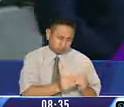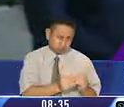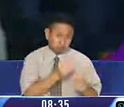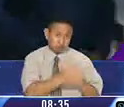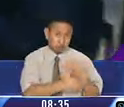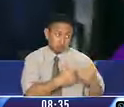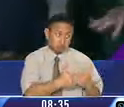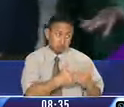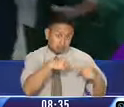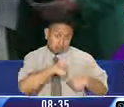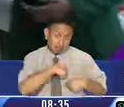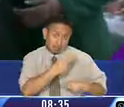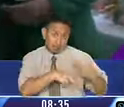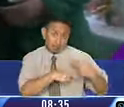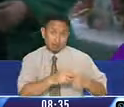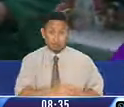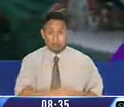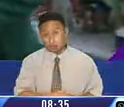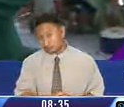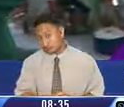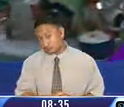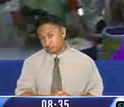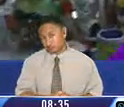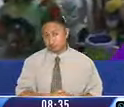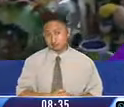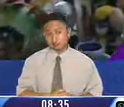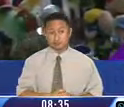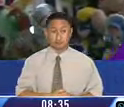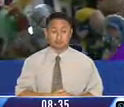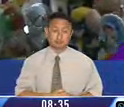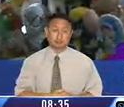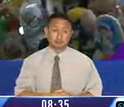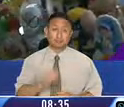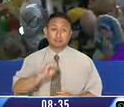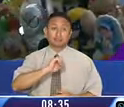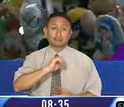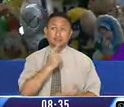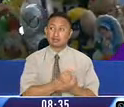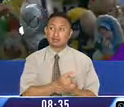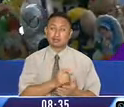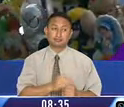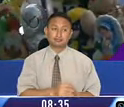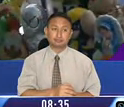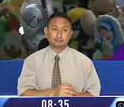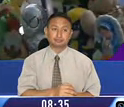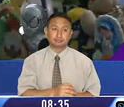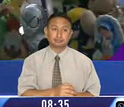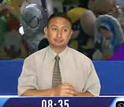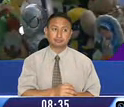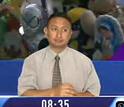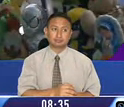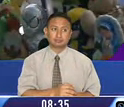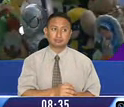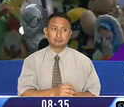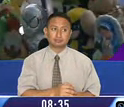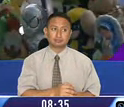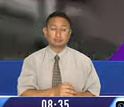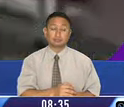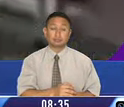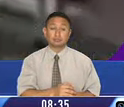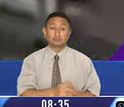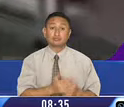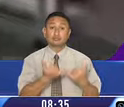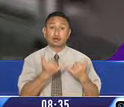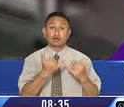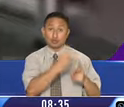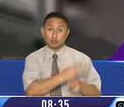para un emprendimiento. Buenos días. Sí, nosotros como talleristas estamos ahorita porque el planeta nos pide,